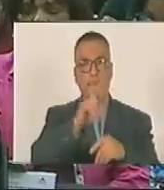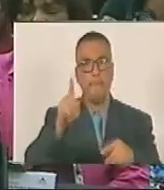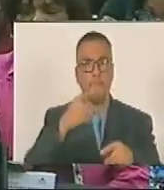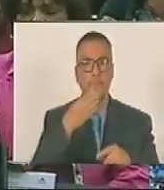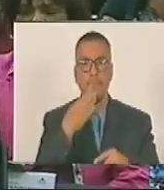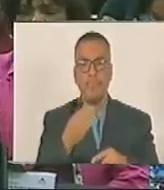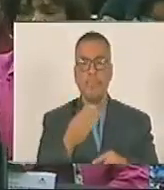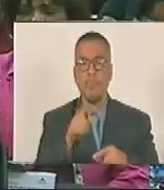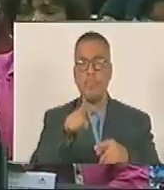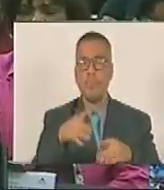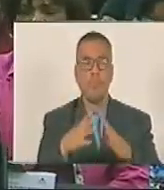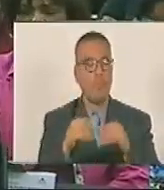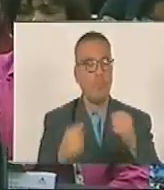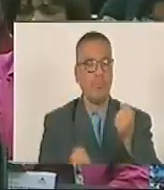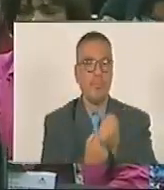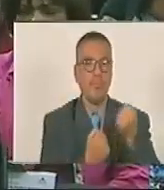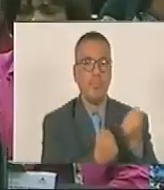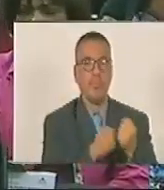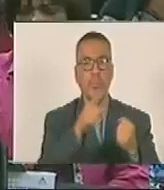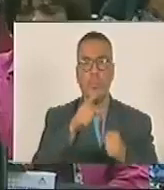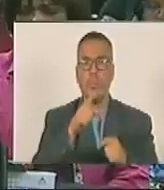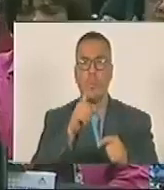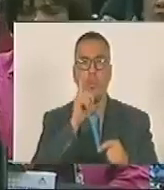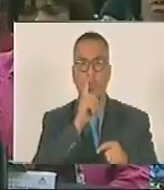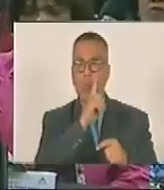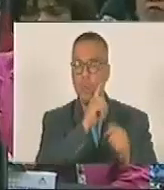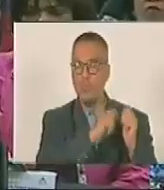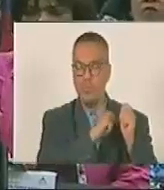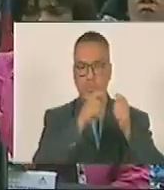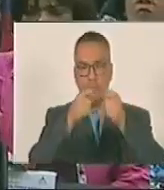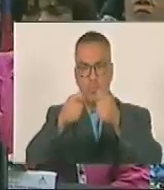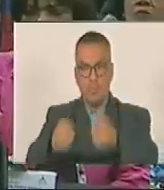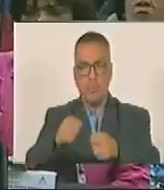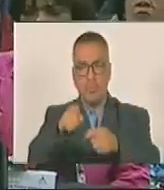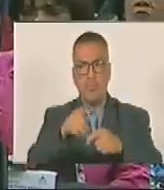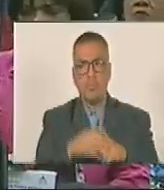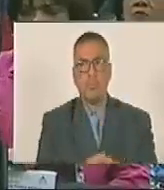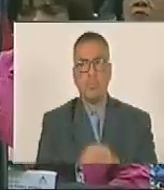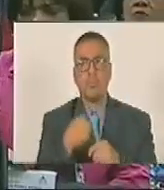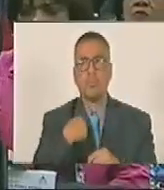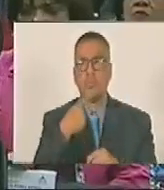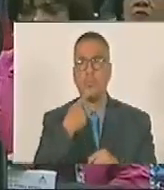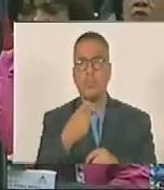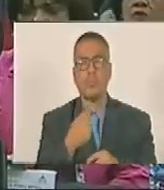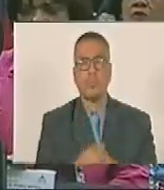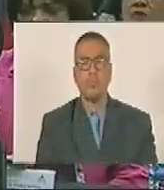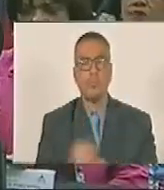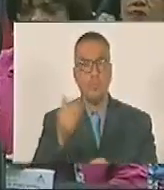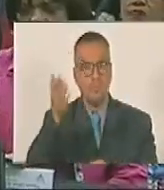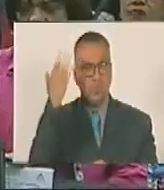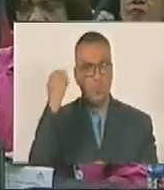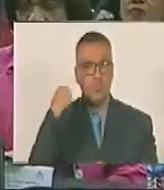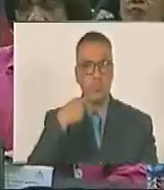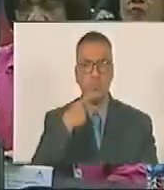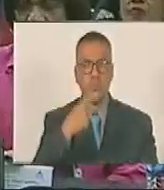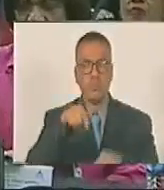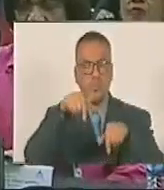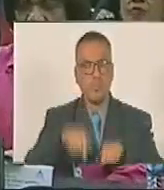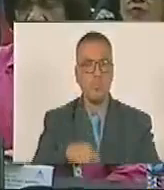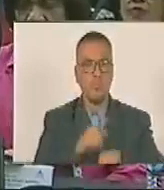pues el apoyo a este nombramiento, presidente, lo decimos como antes, lo seguimos diciendo